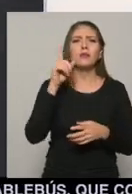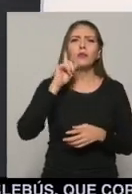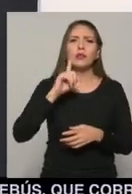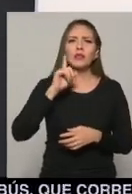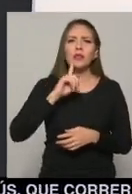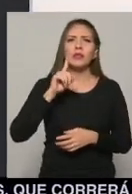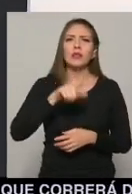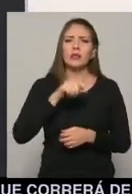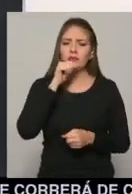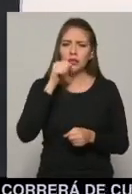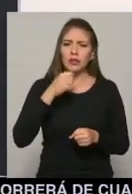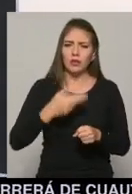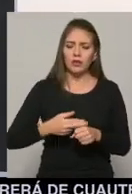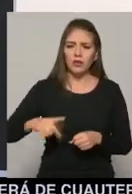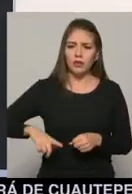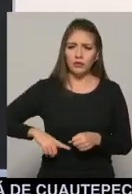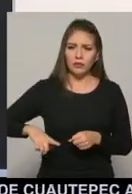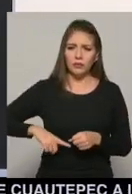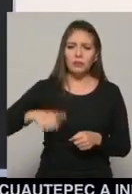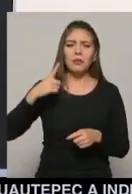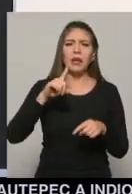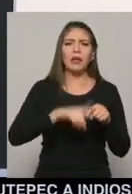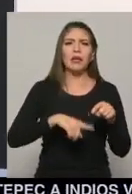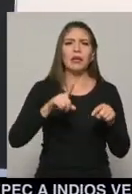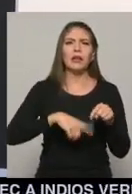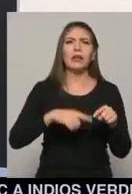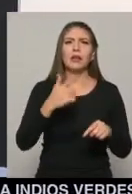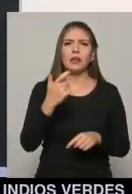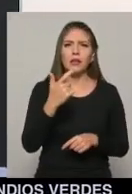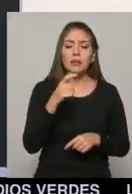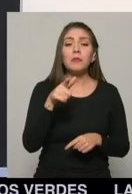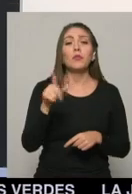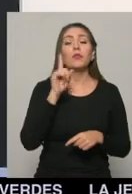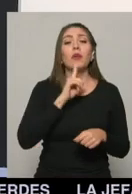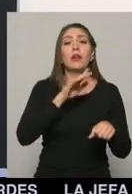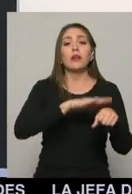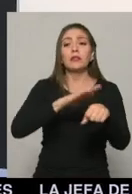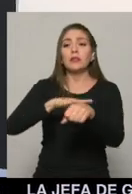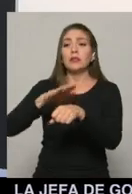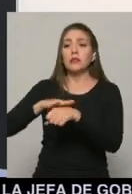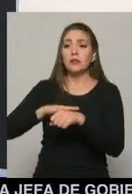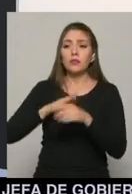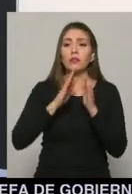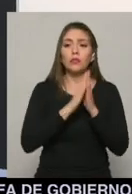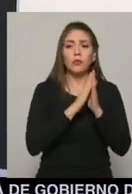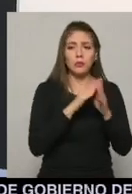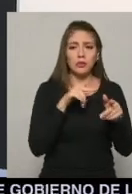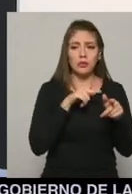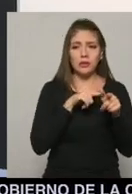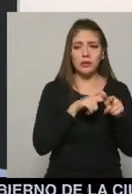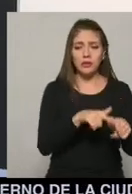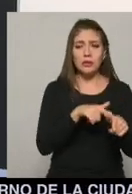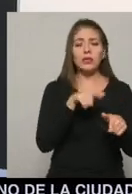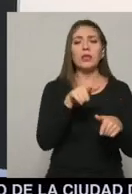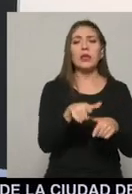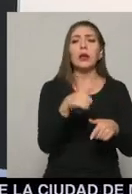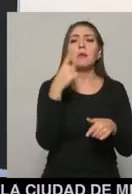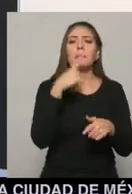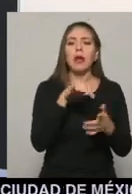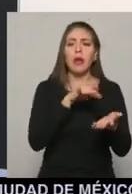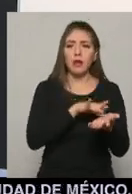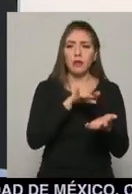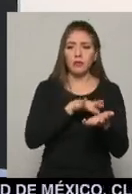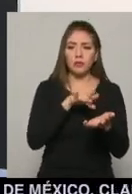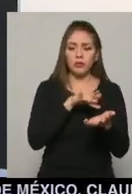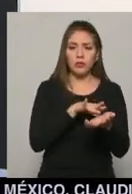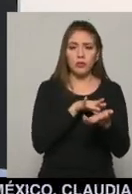con relación al desarme voluntario, y además ella pues ha convocado a la población a continuar con este programa para que sea exitoso,